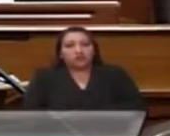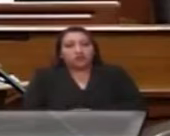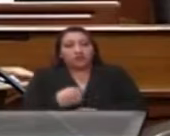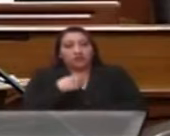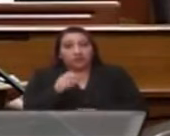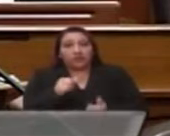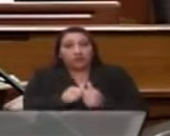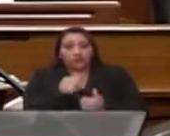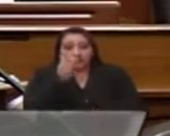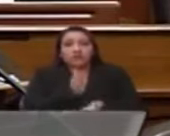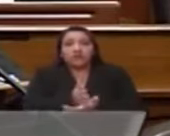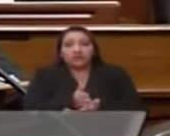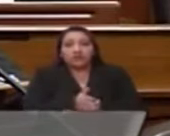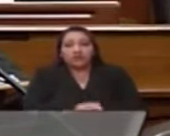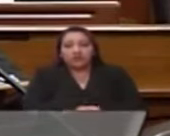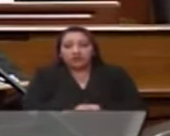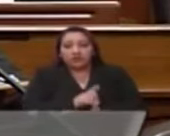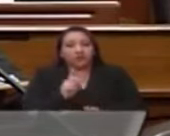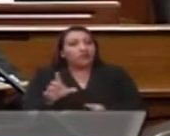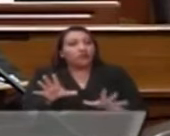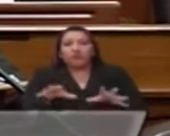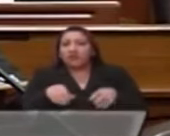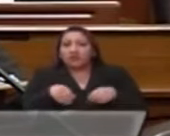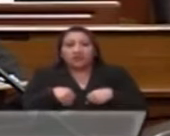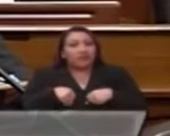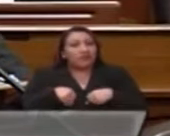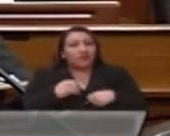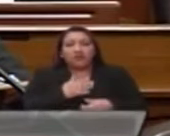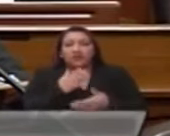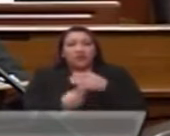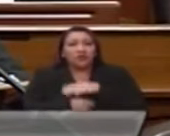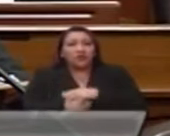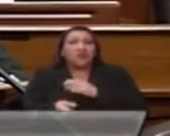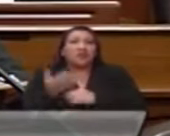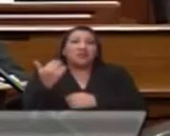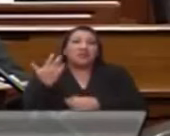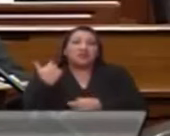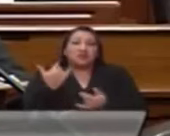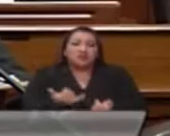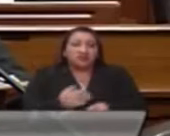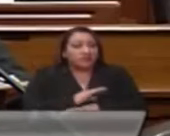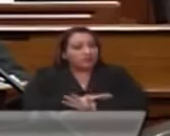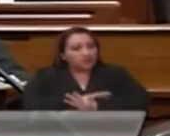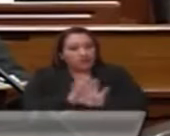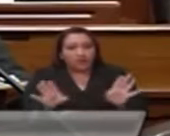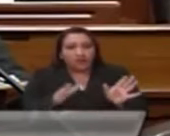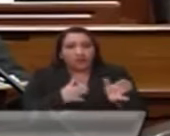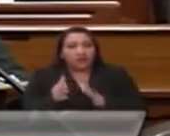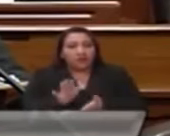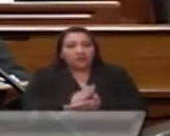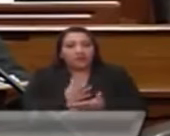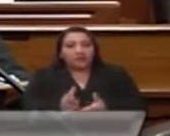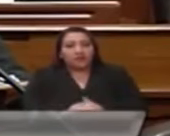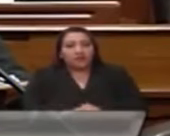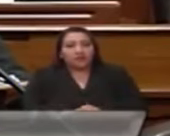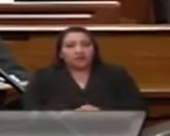digo con firmeza que no toleraremos ningún acto de corrupción del pasado o el presente de parte de